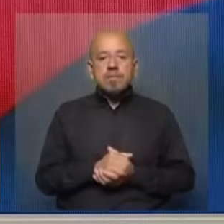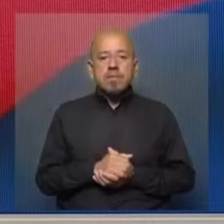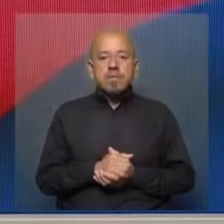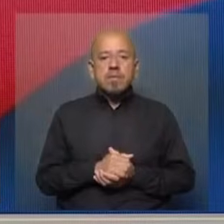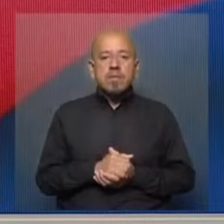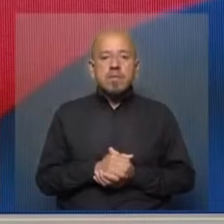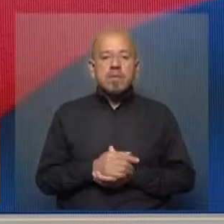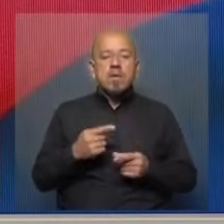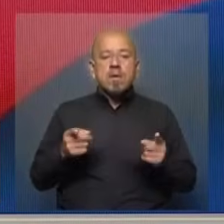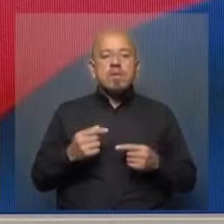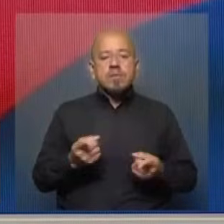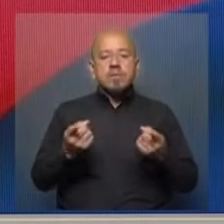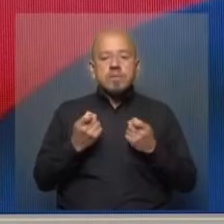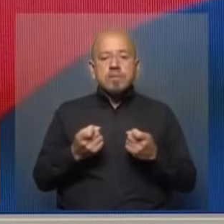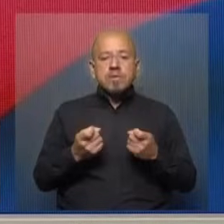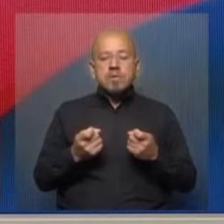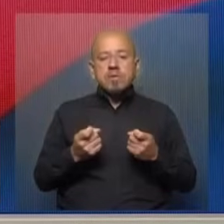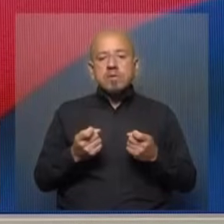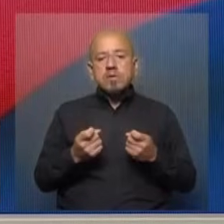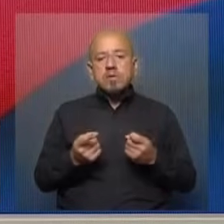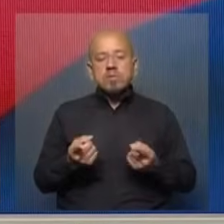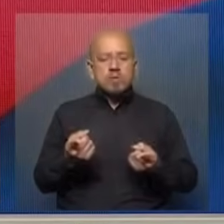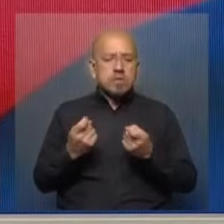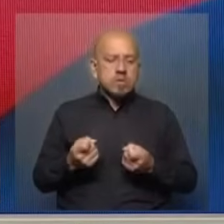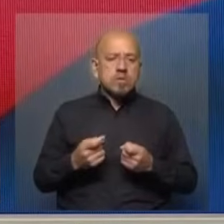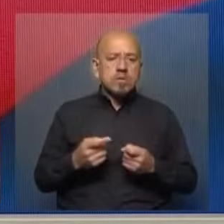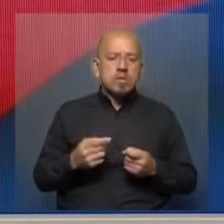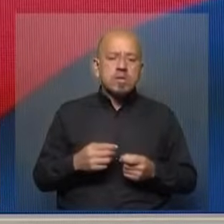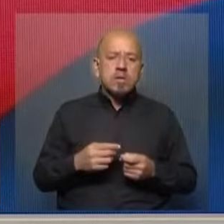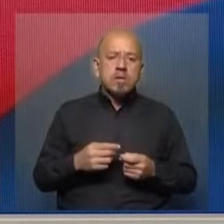ley. Absolutamente necesaria, la veo. Es más,